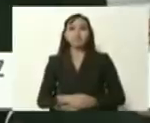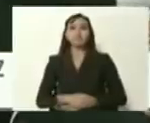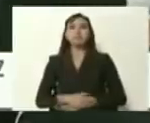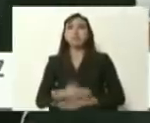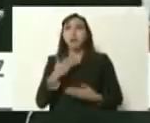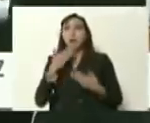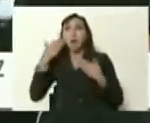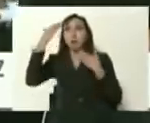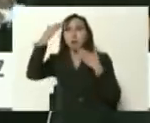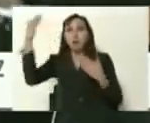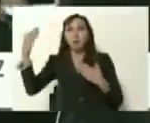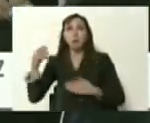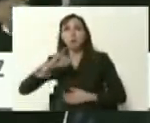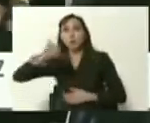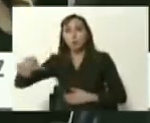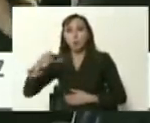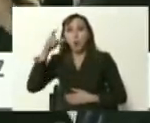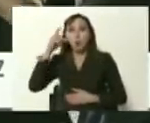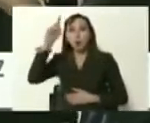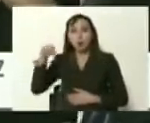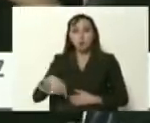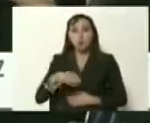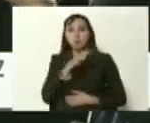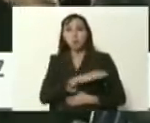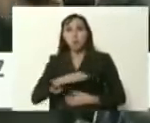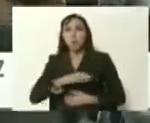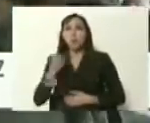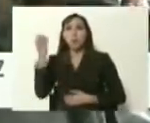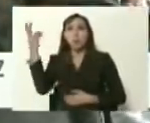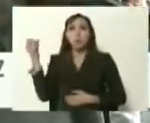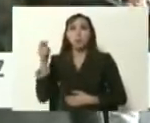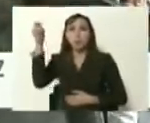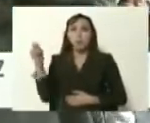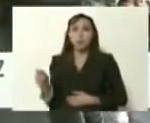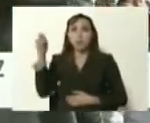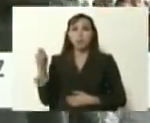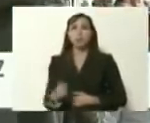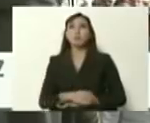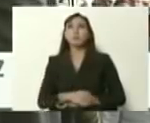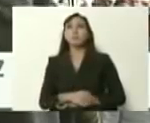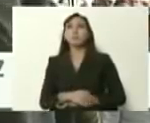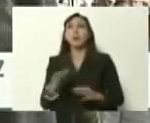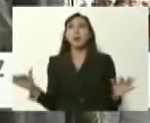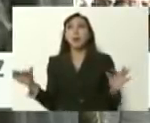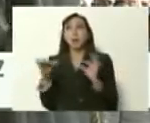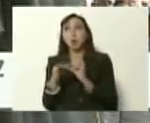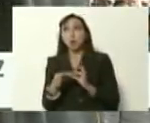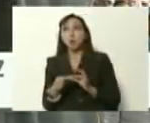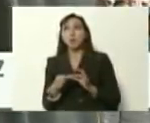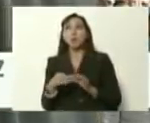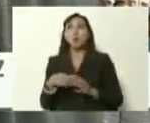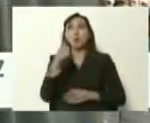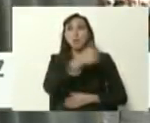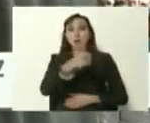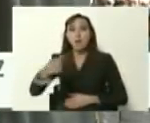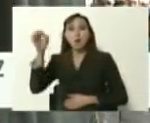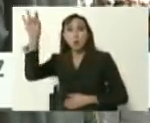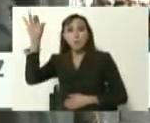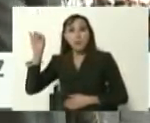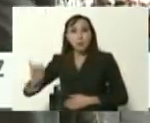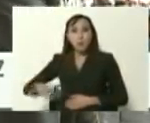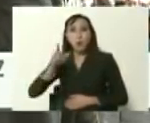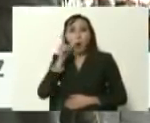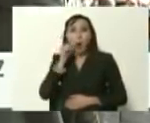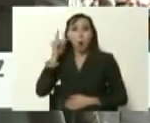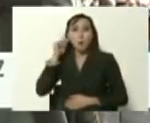de la Asamblea Nacional, diputados de la Comisión de la Paz y la Reconciliación, y Dios que hoy, pastores, hombres y